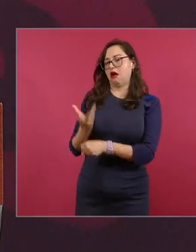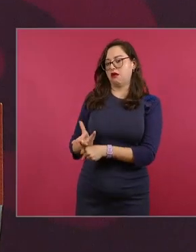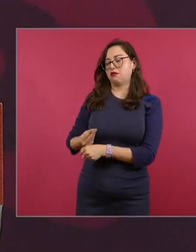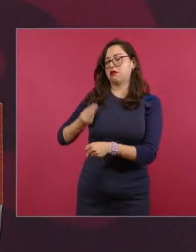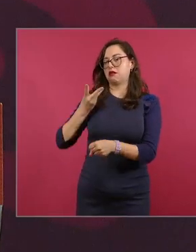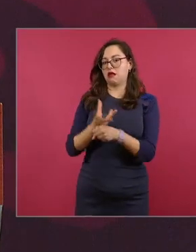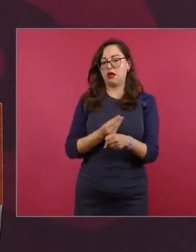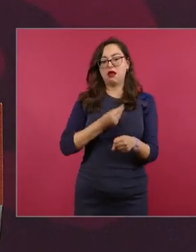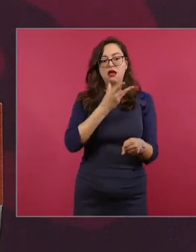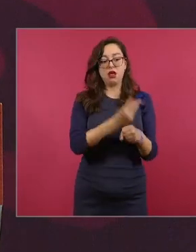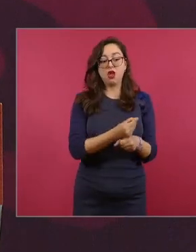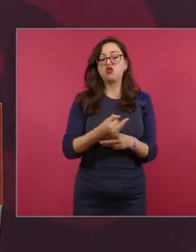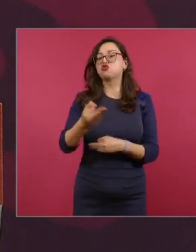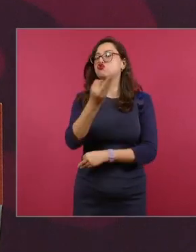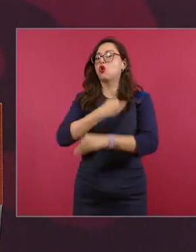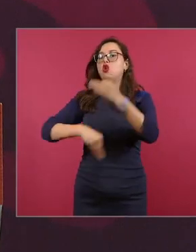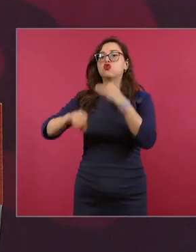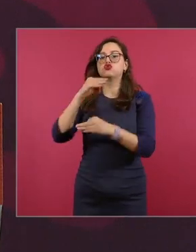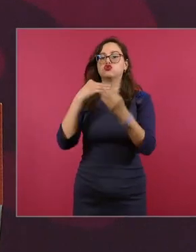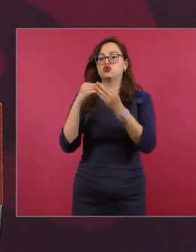estamos haciendo en México.